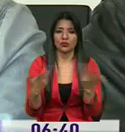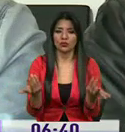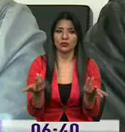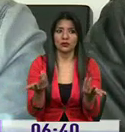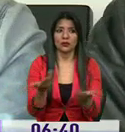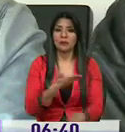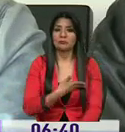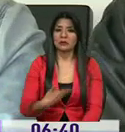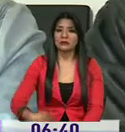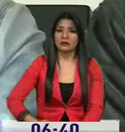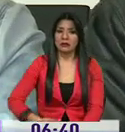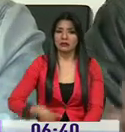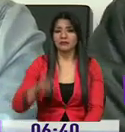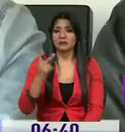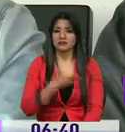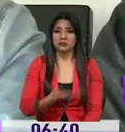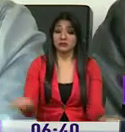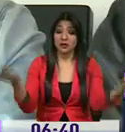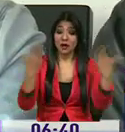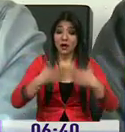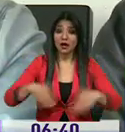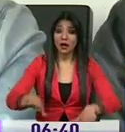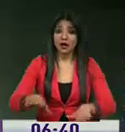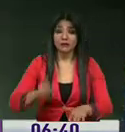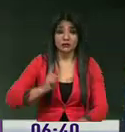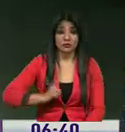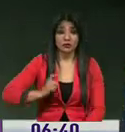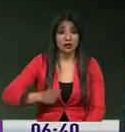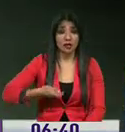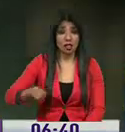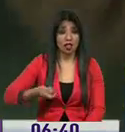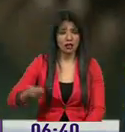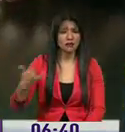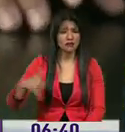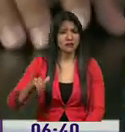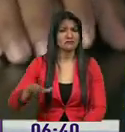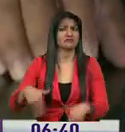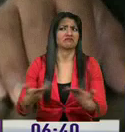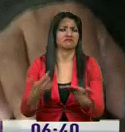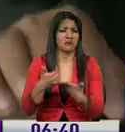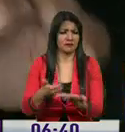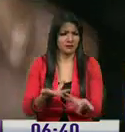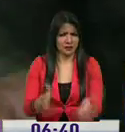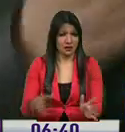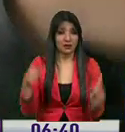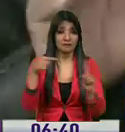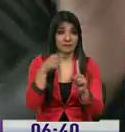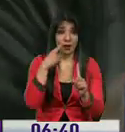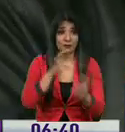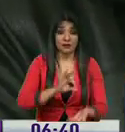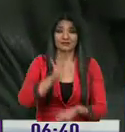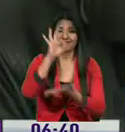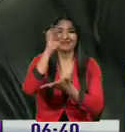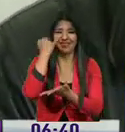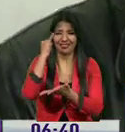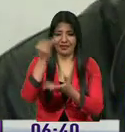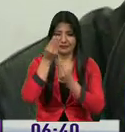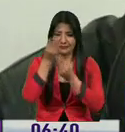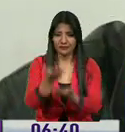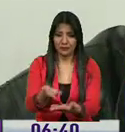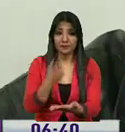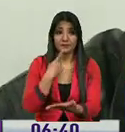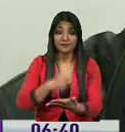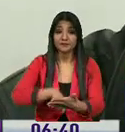prácticamente a retirarse del poder una vez culminadas sus funciones? Andrés Mendoza, vocero nacional de la iniciativa, mencionó que